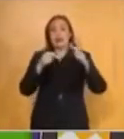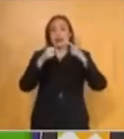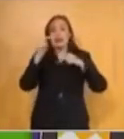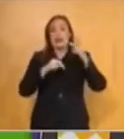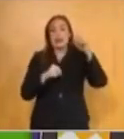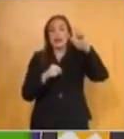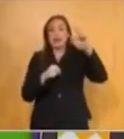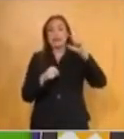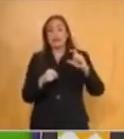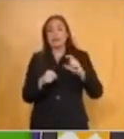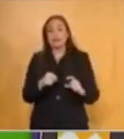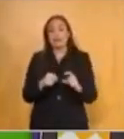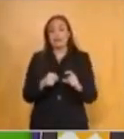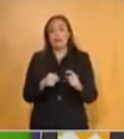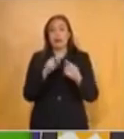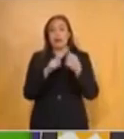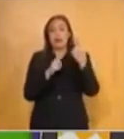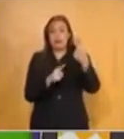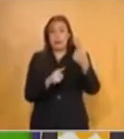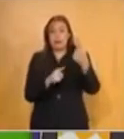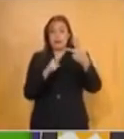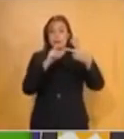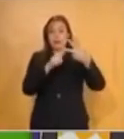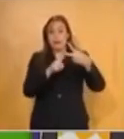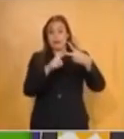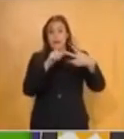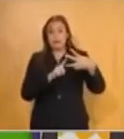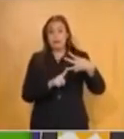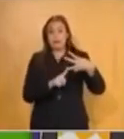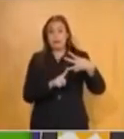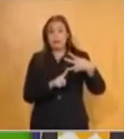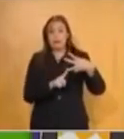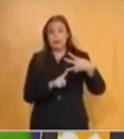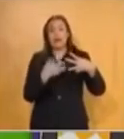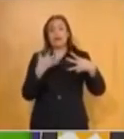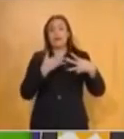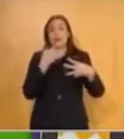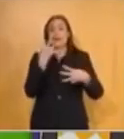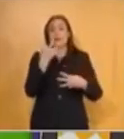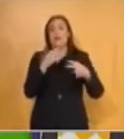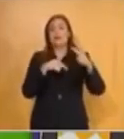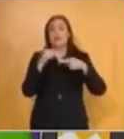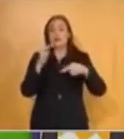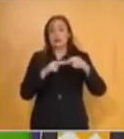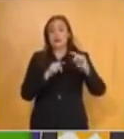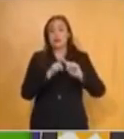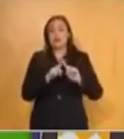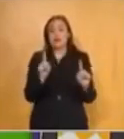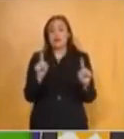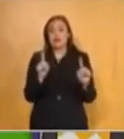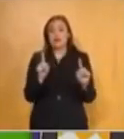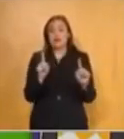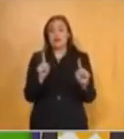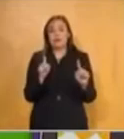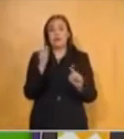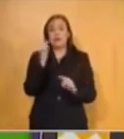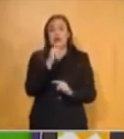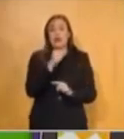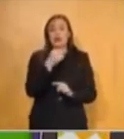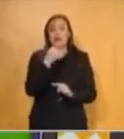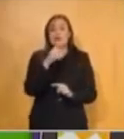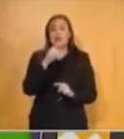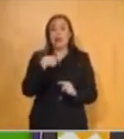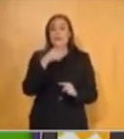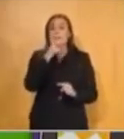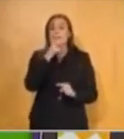tiers, okay? This is the first one, the second one, and the third one. Tengo 3 niveles, ¿ok? Y los vamos a mencionar con esta palabra,